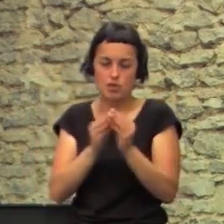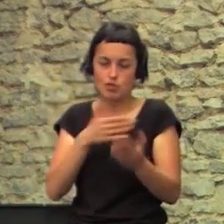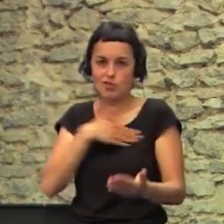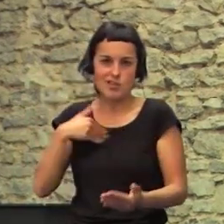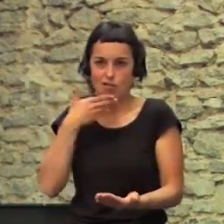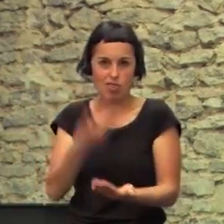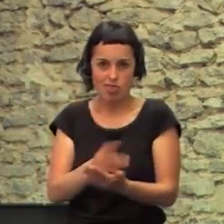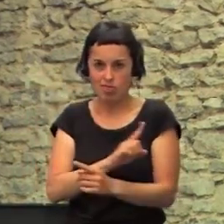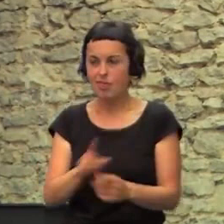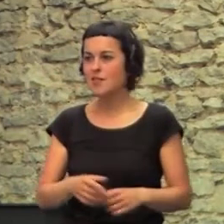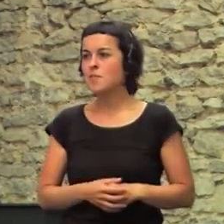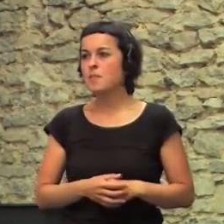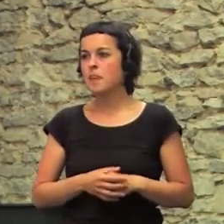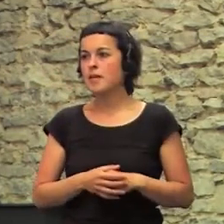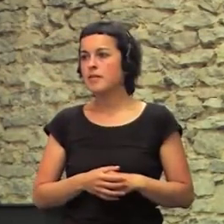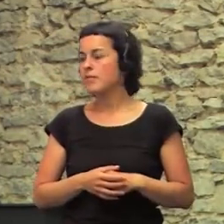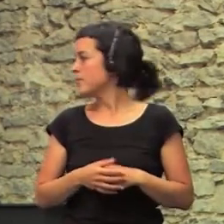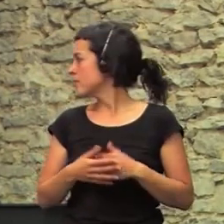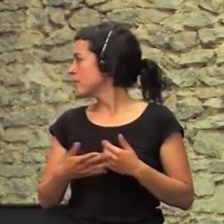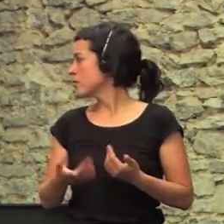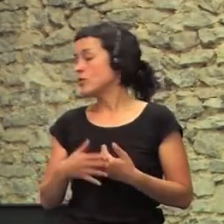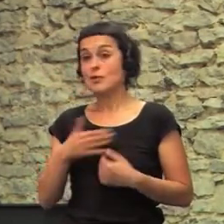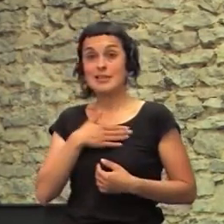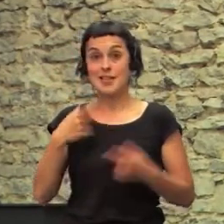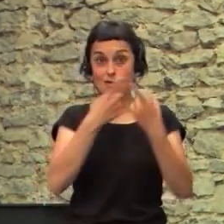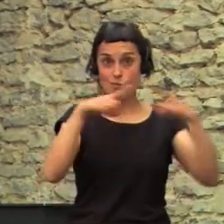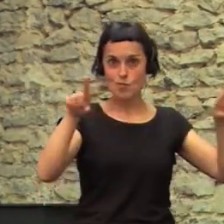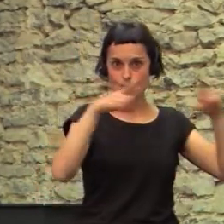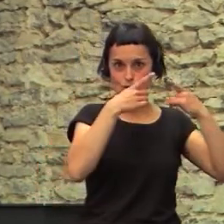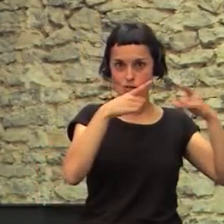iba a haceros una lectura acompañado con esta música.